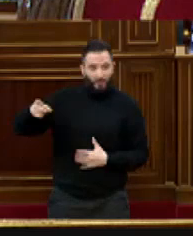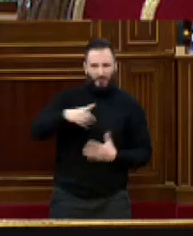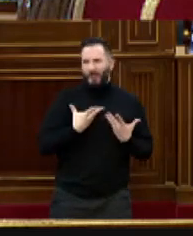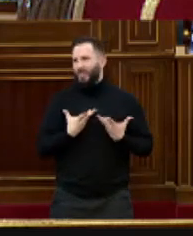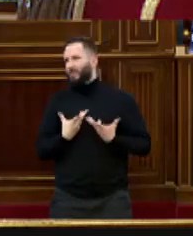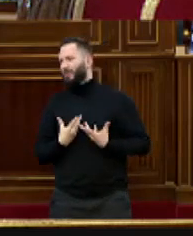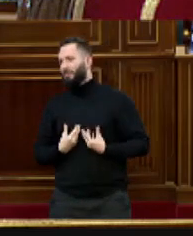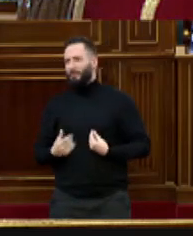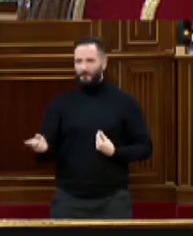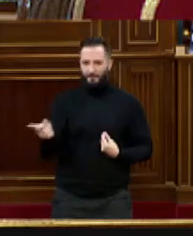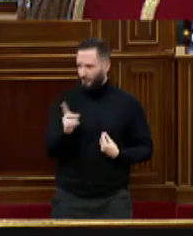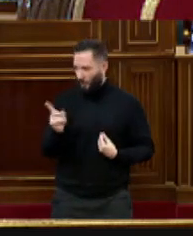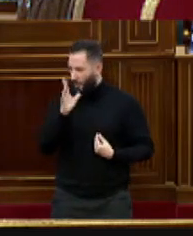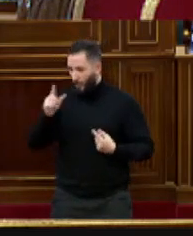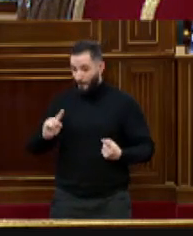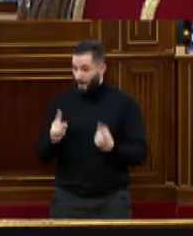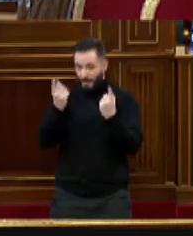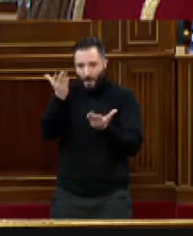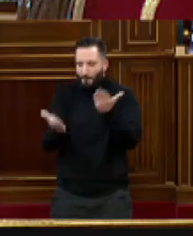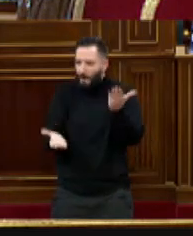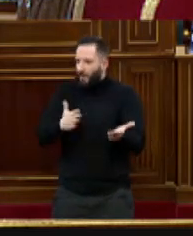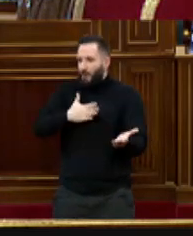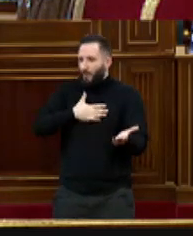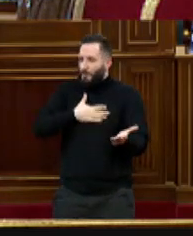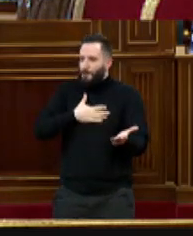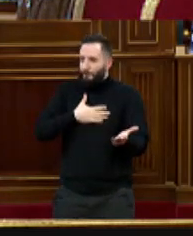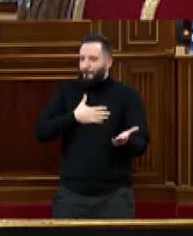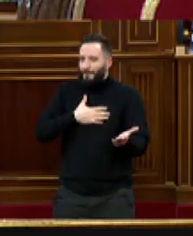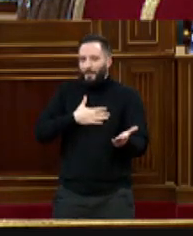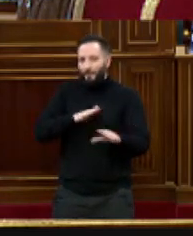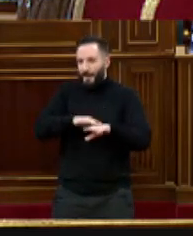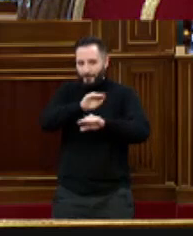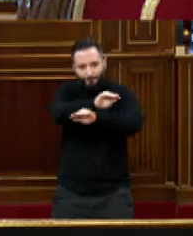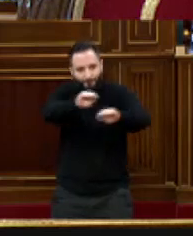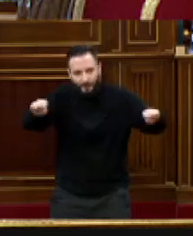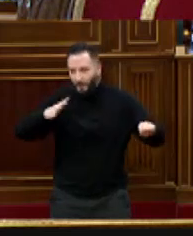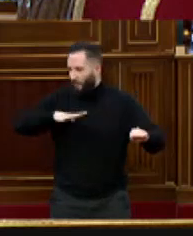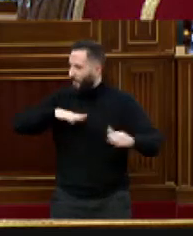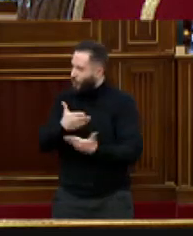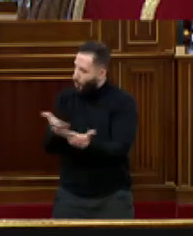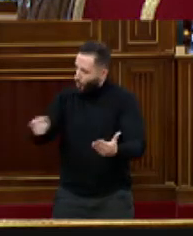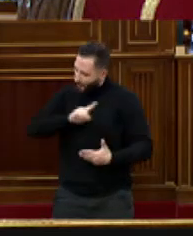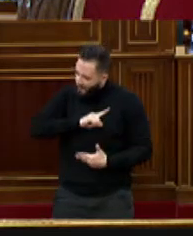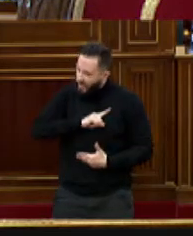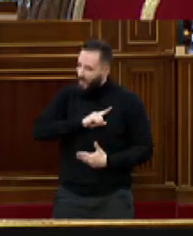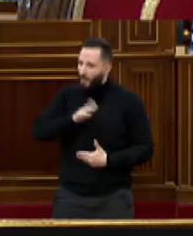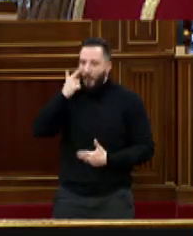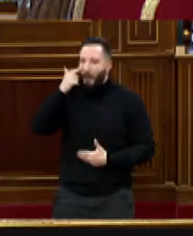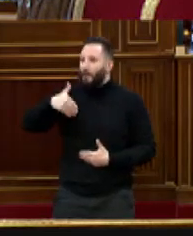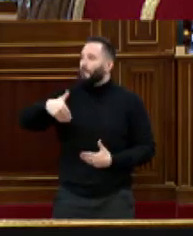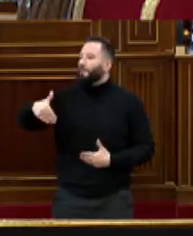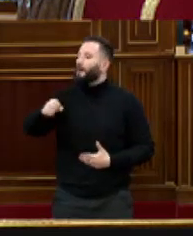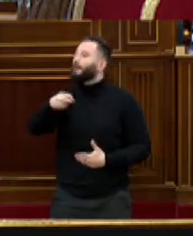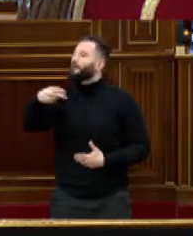haría una primera valoración de llamada a la confianza de que veamos sus resultados